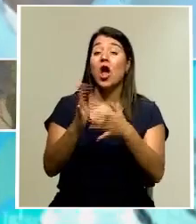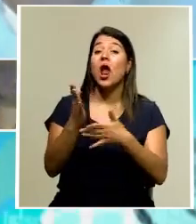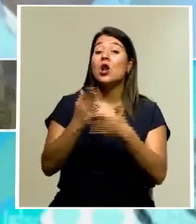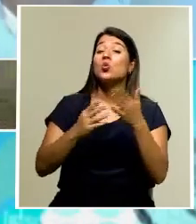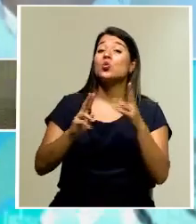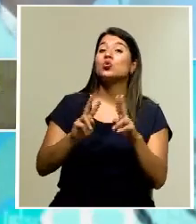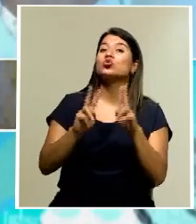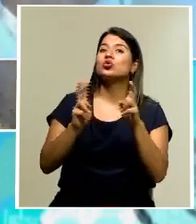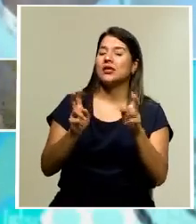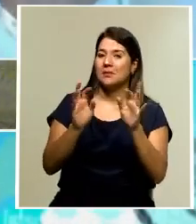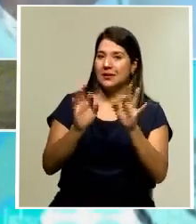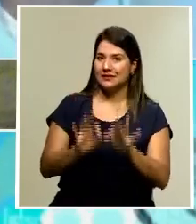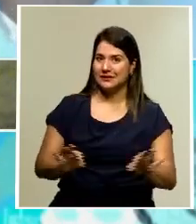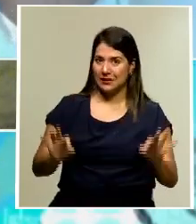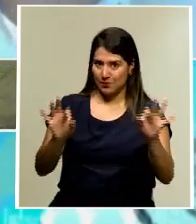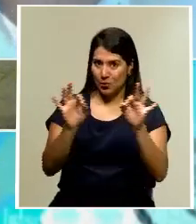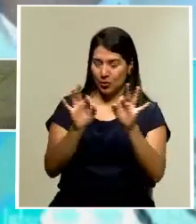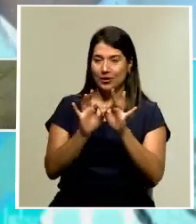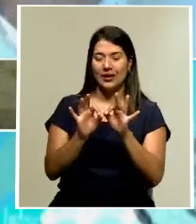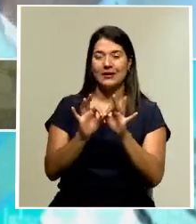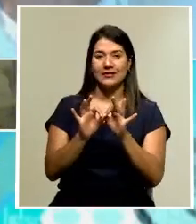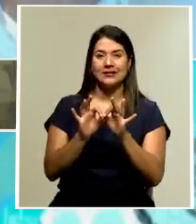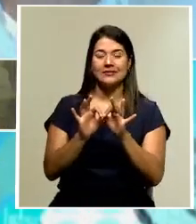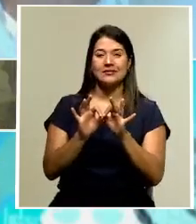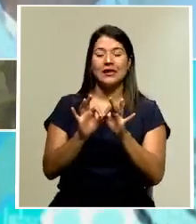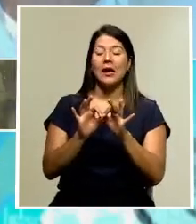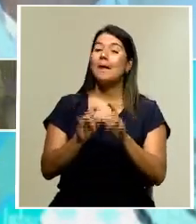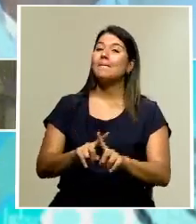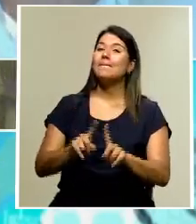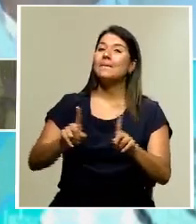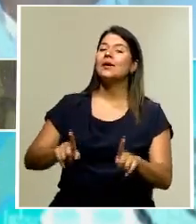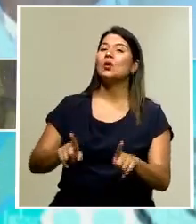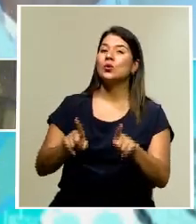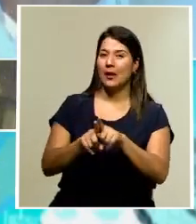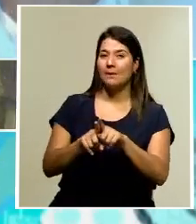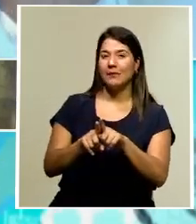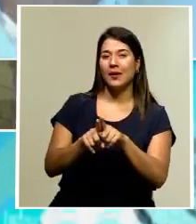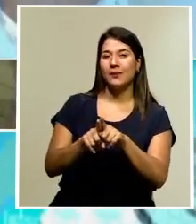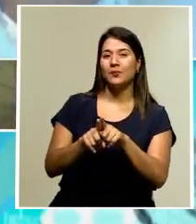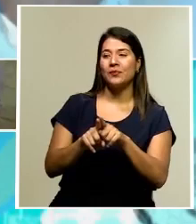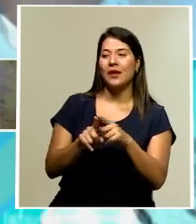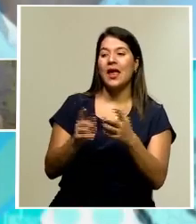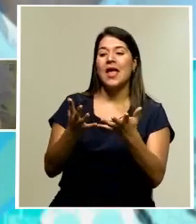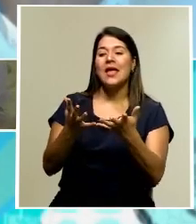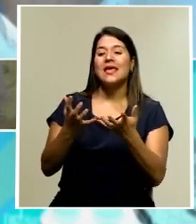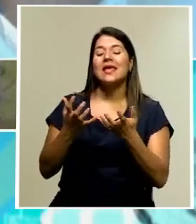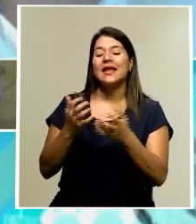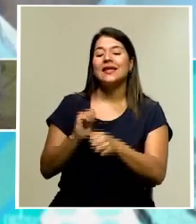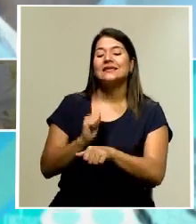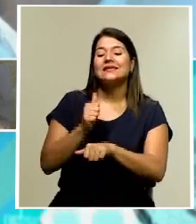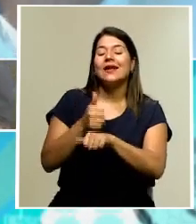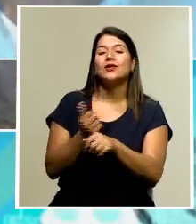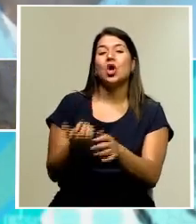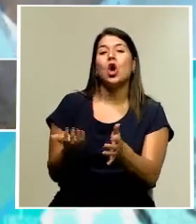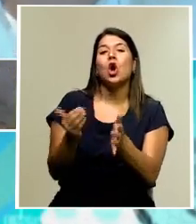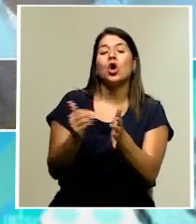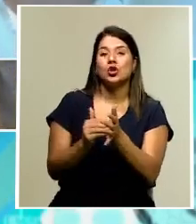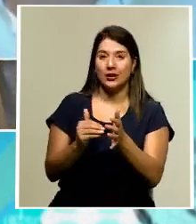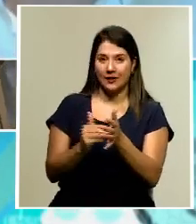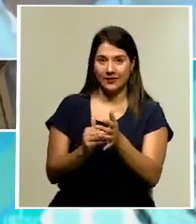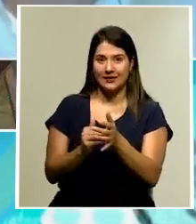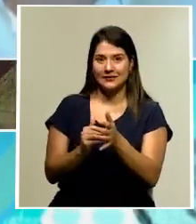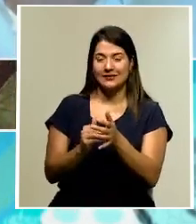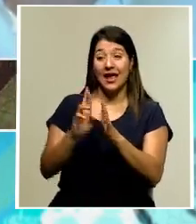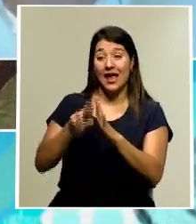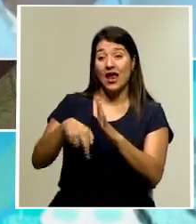su propuesta programática, sino especialmente, digamos, una redefinición, podríamos llamarle, una redefinición